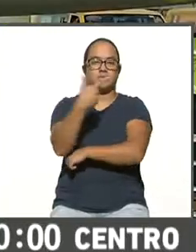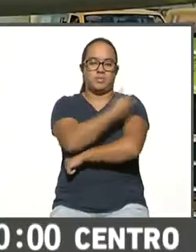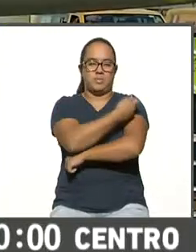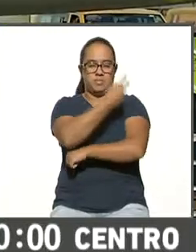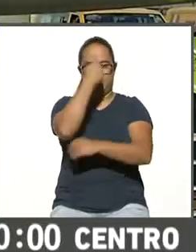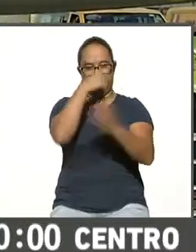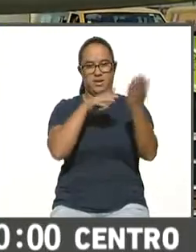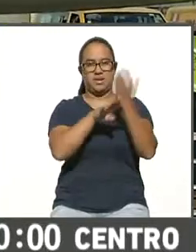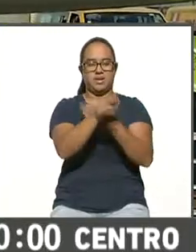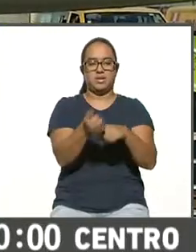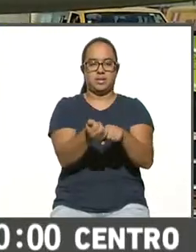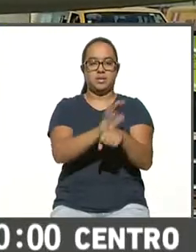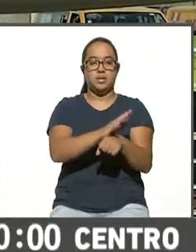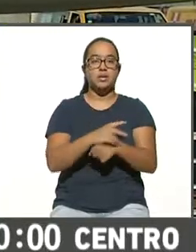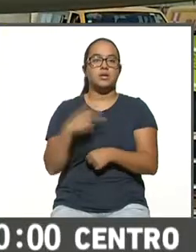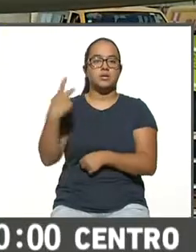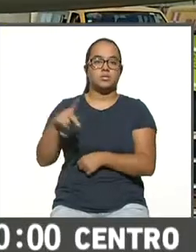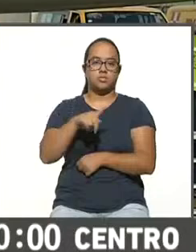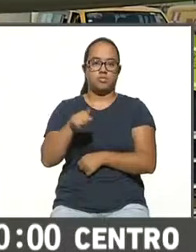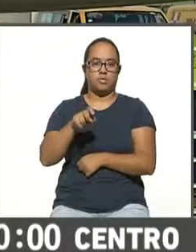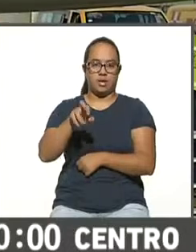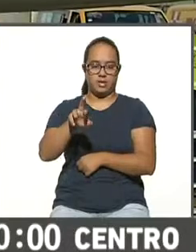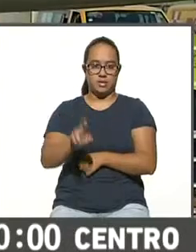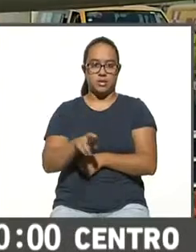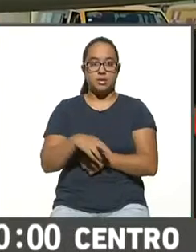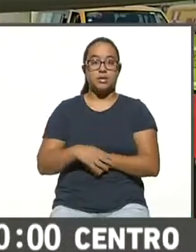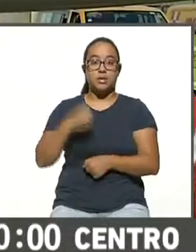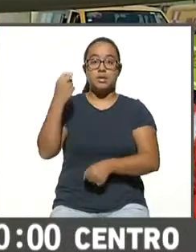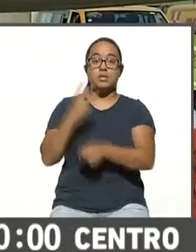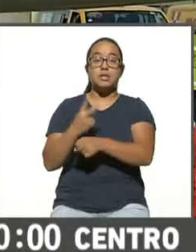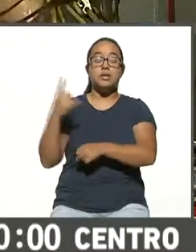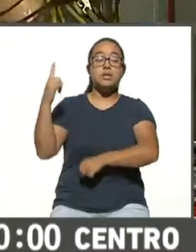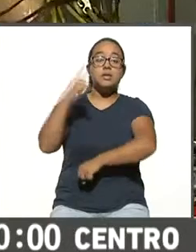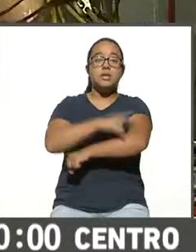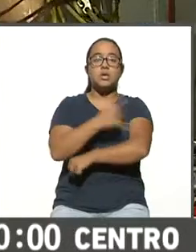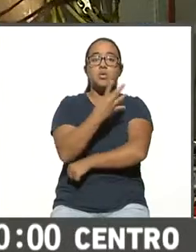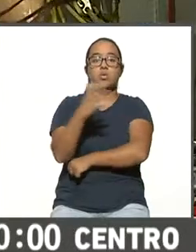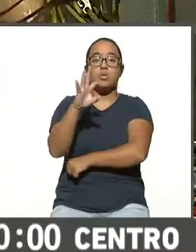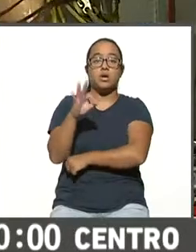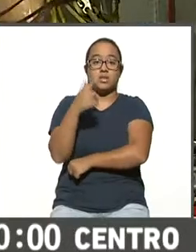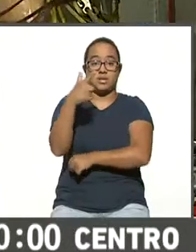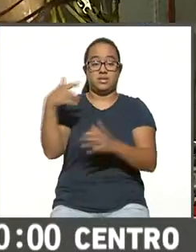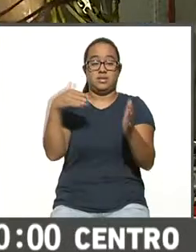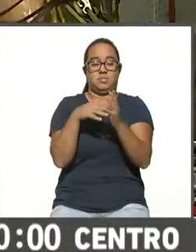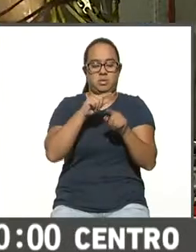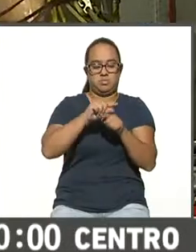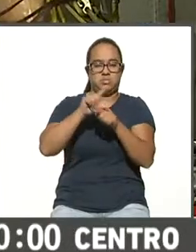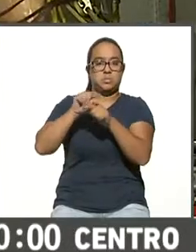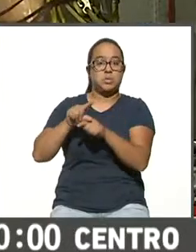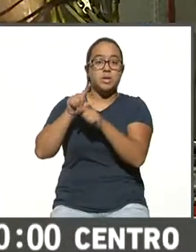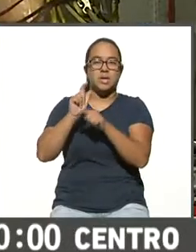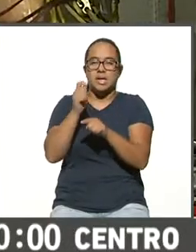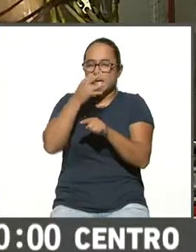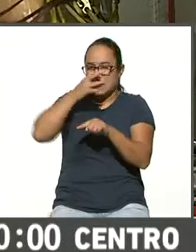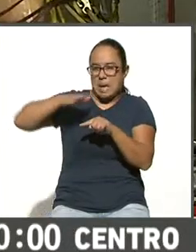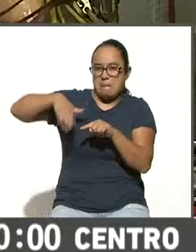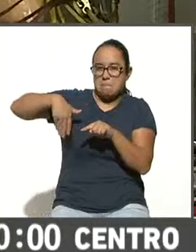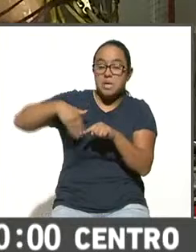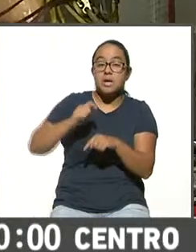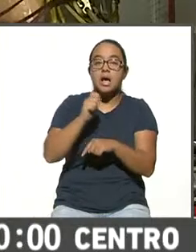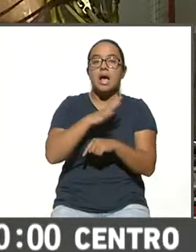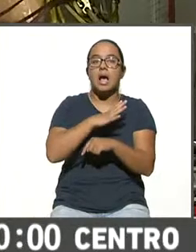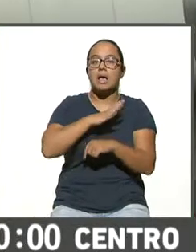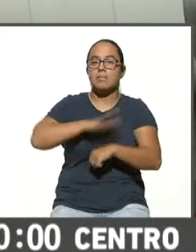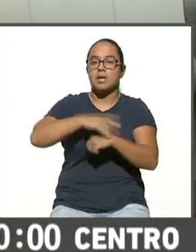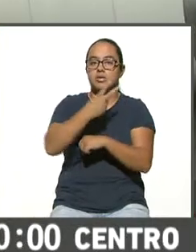de los laboratorios Pfizer-BioNTech. Muy temprano arribaron casi 447 mil dosis y hace unos momentos se recibieron